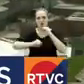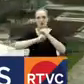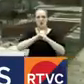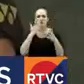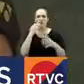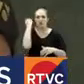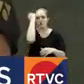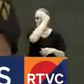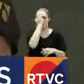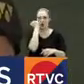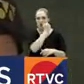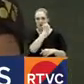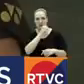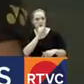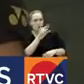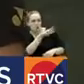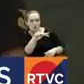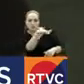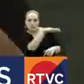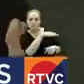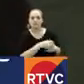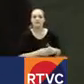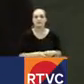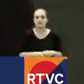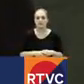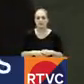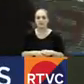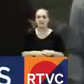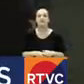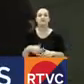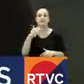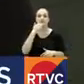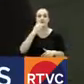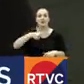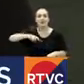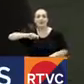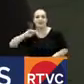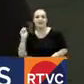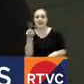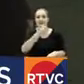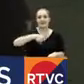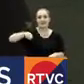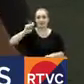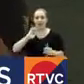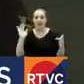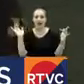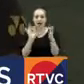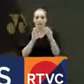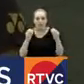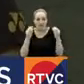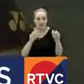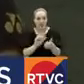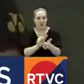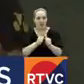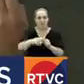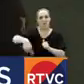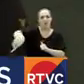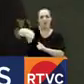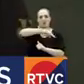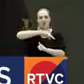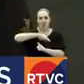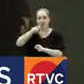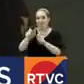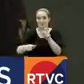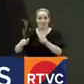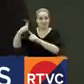Si yo logro llevar el tenis a una comunidad tan vulnerable y tan marginada, seguro va a ser disruptivo y va a